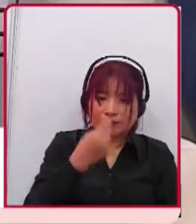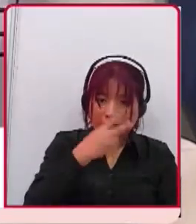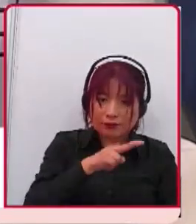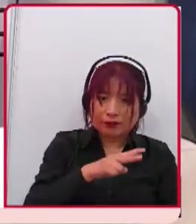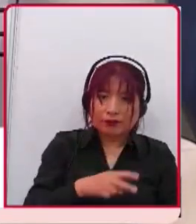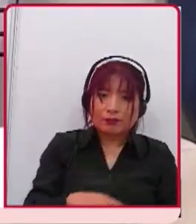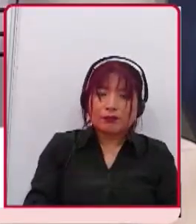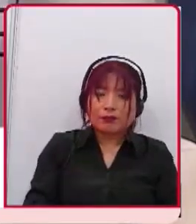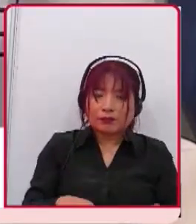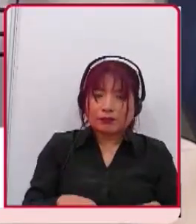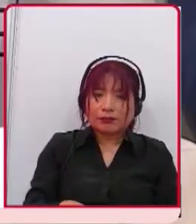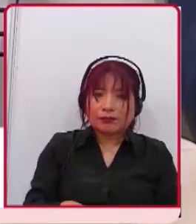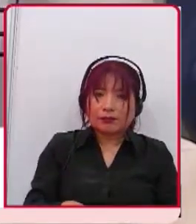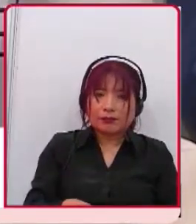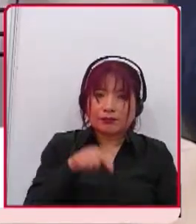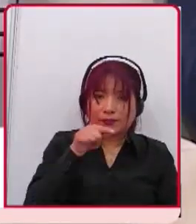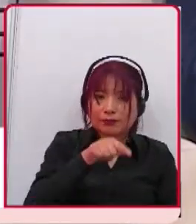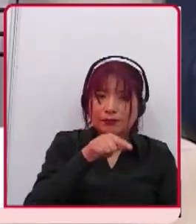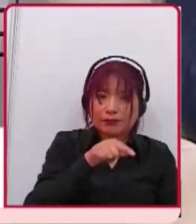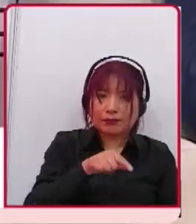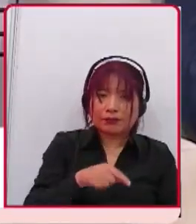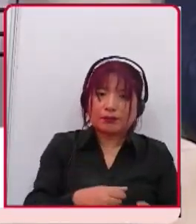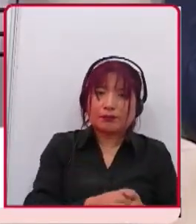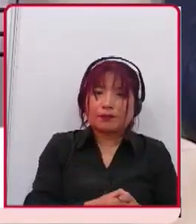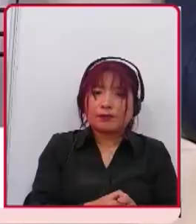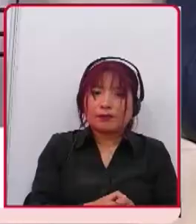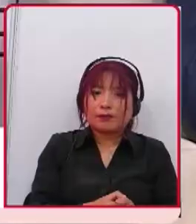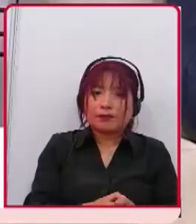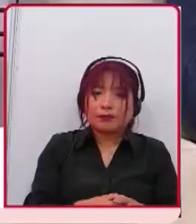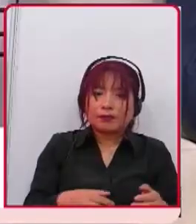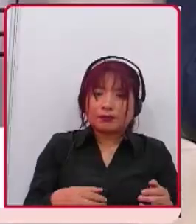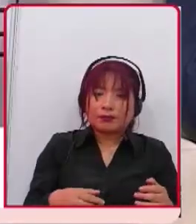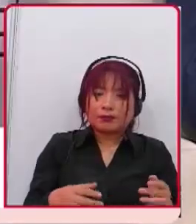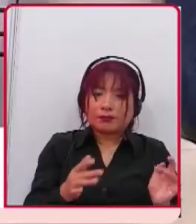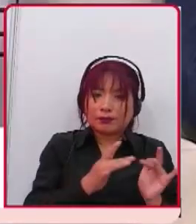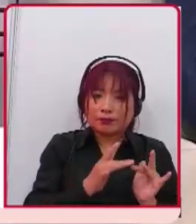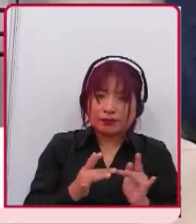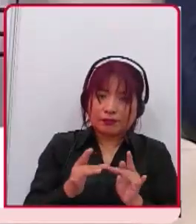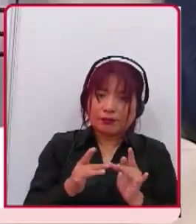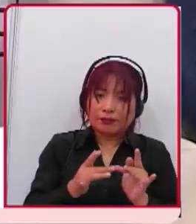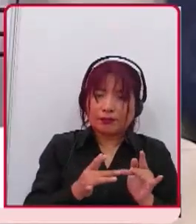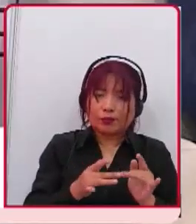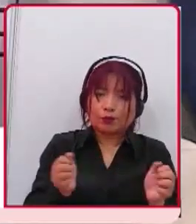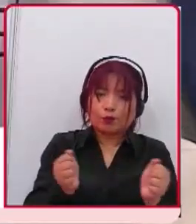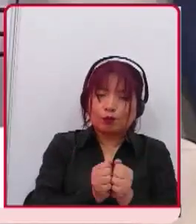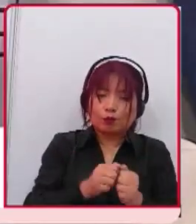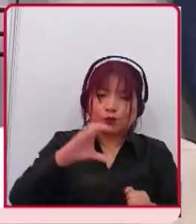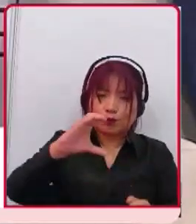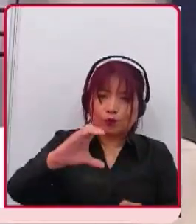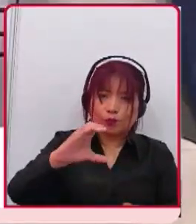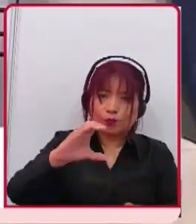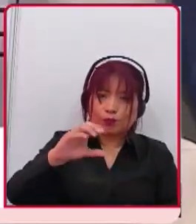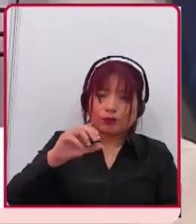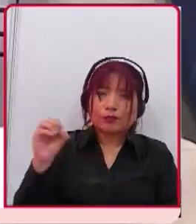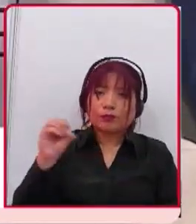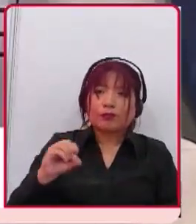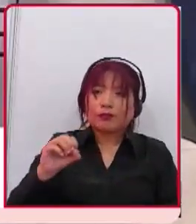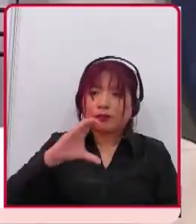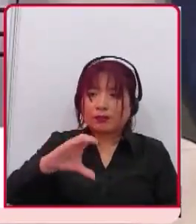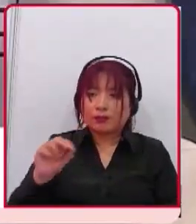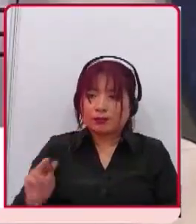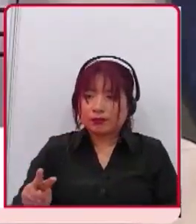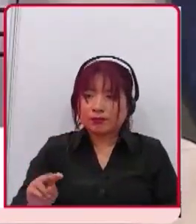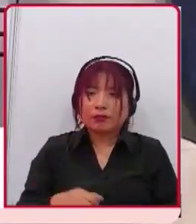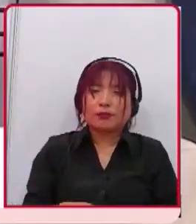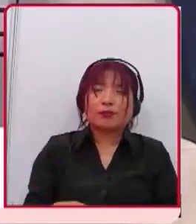es que esta modificación del contacto de los carbonatos ¿ya? Altera y reduce la